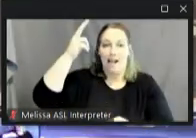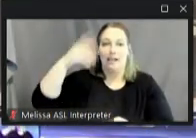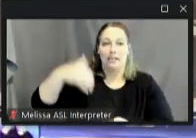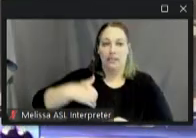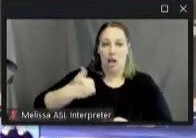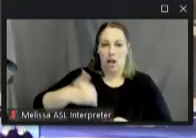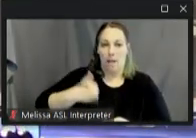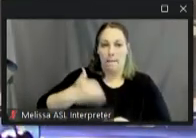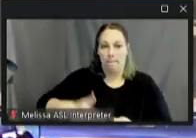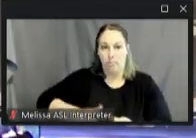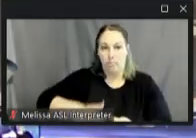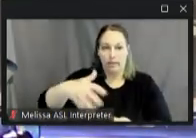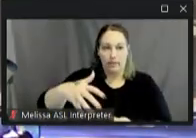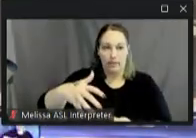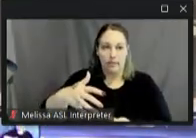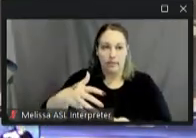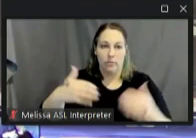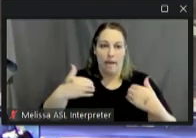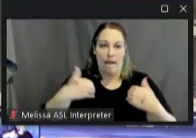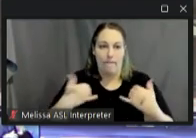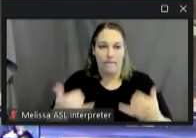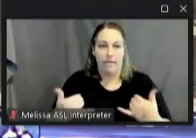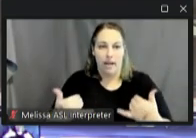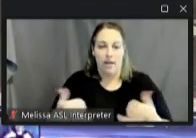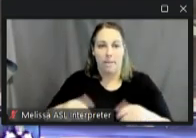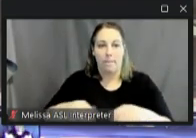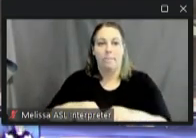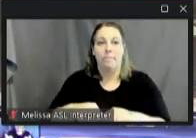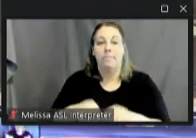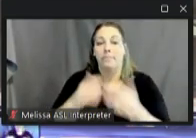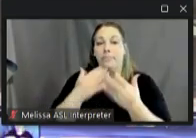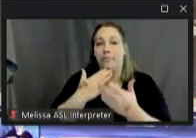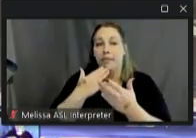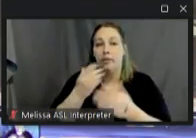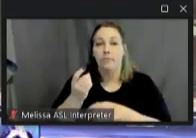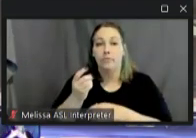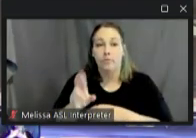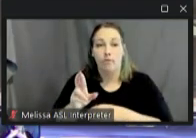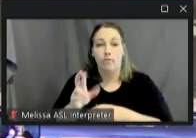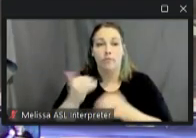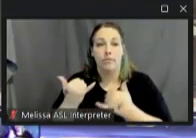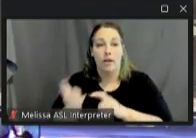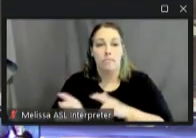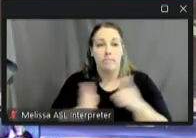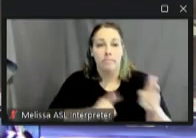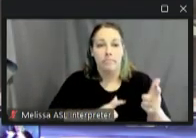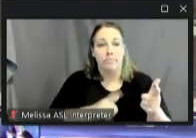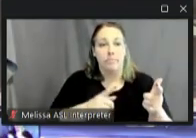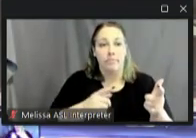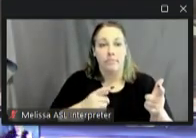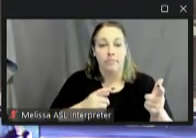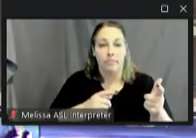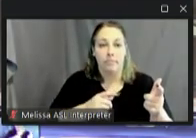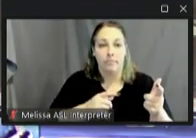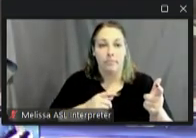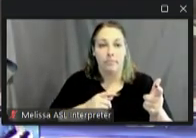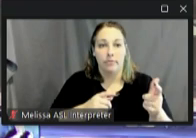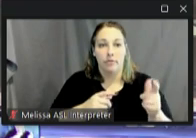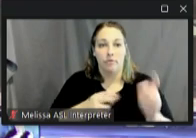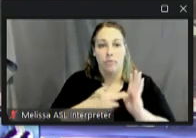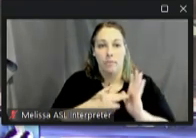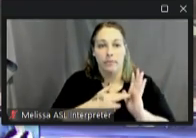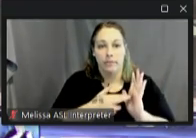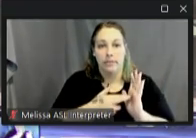doctora. Cedo la palabra a la abogada representante de la Secretaría de la Mujer. Muchas